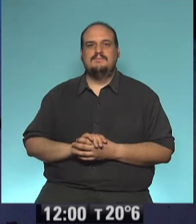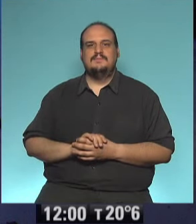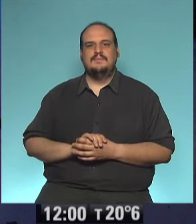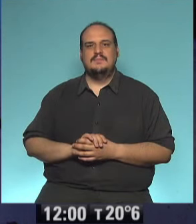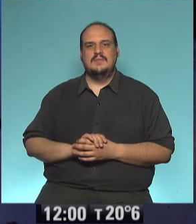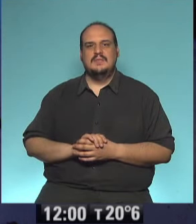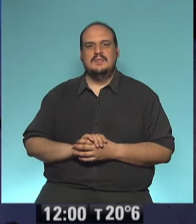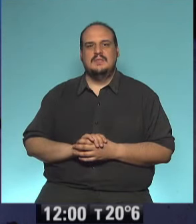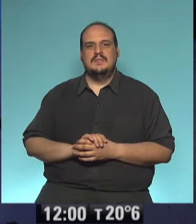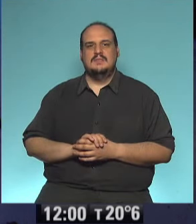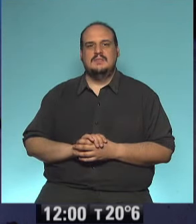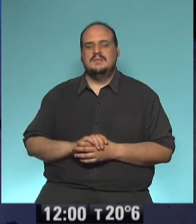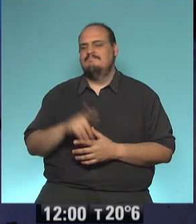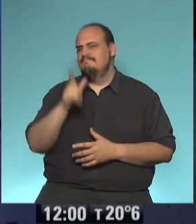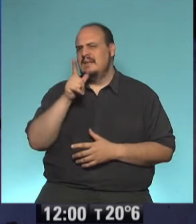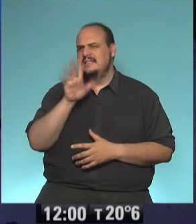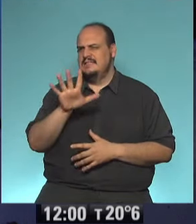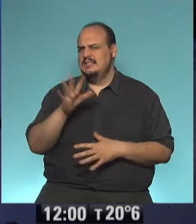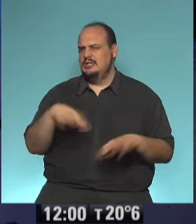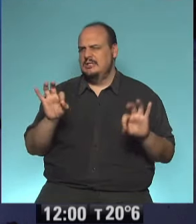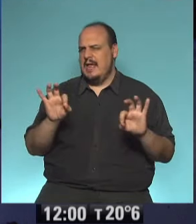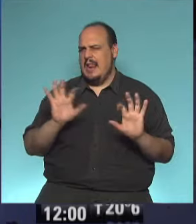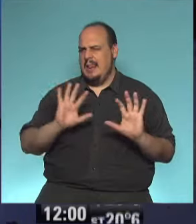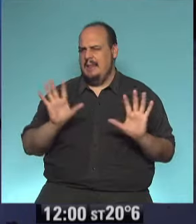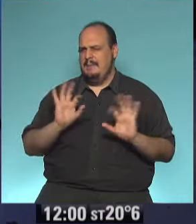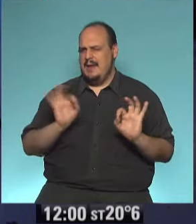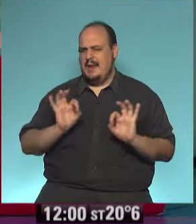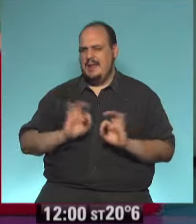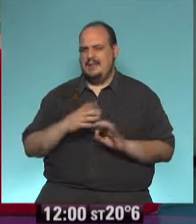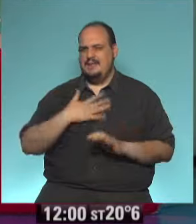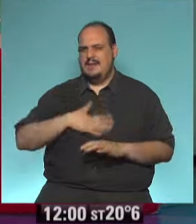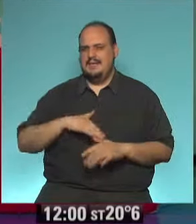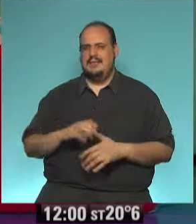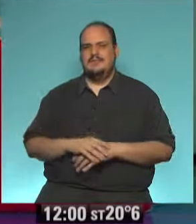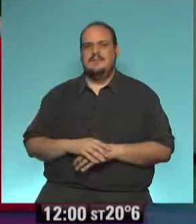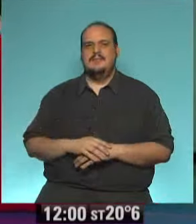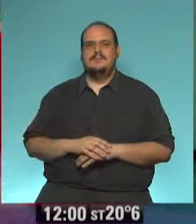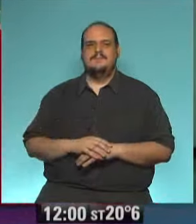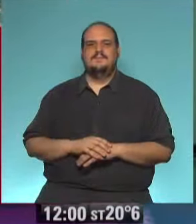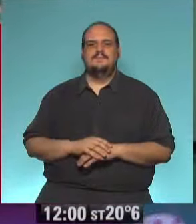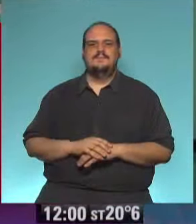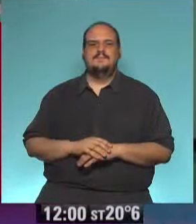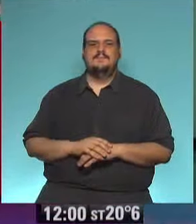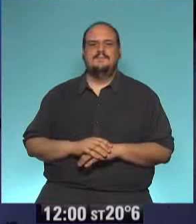que en el 5 estoy cinco. Salvada, creo que me quedo tranquila. Bueno. Sí, perfecto. Vamos, bien. Vamos.